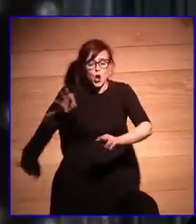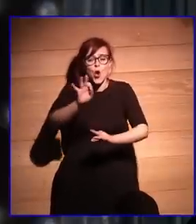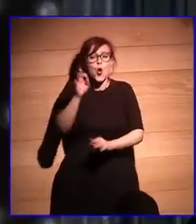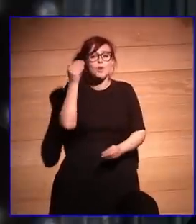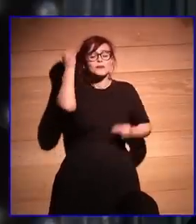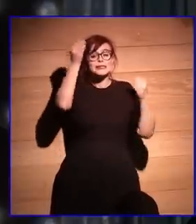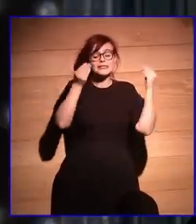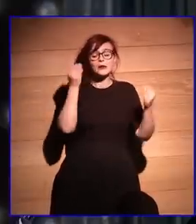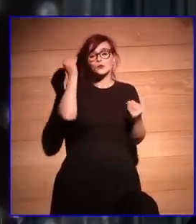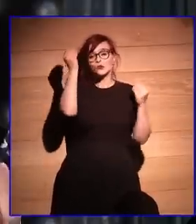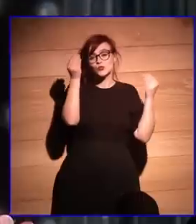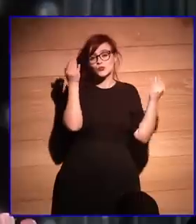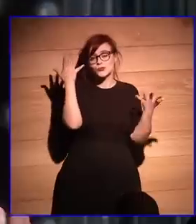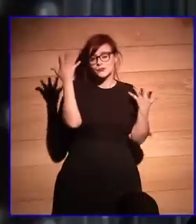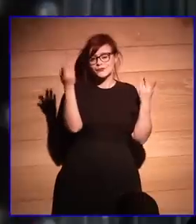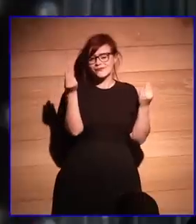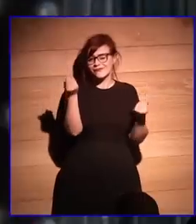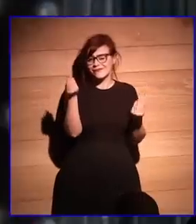pensemos